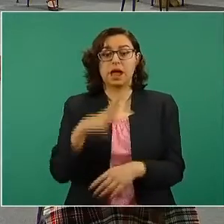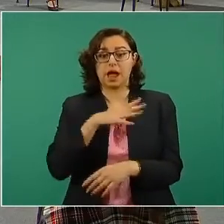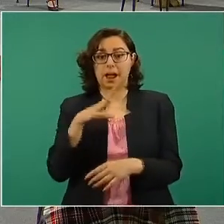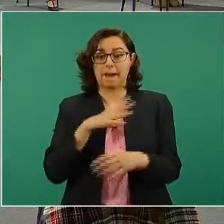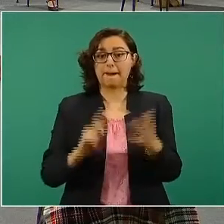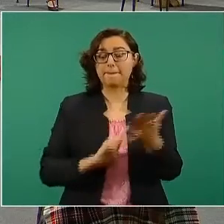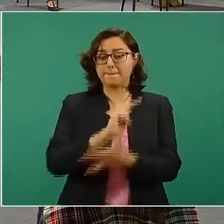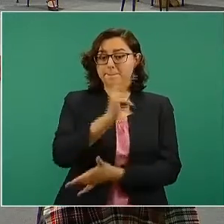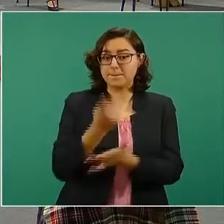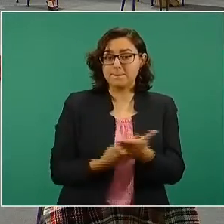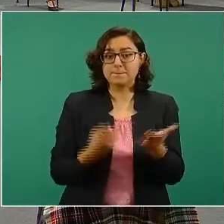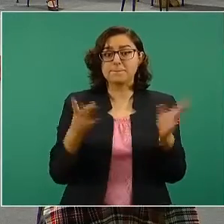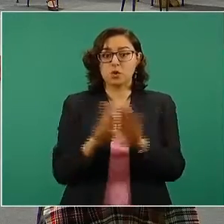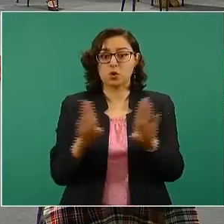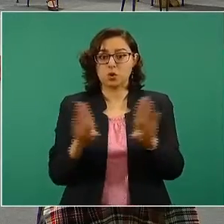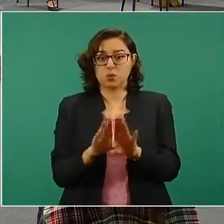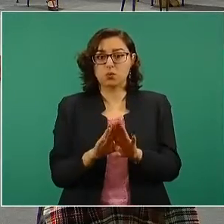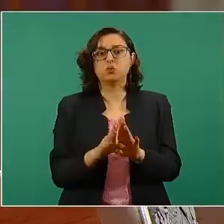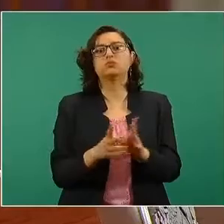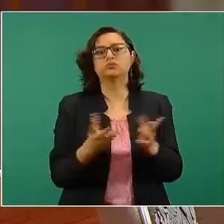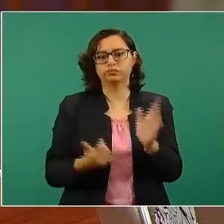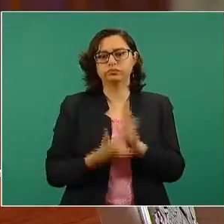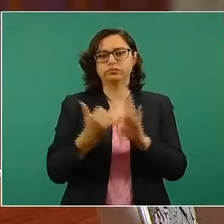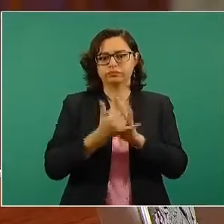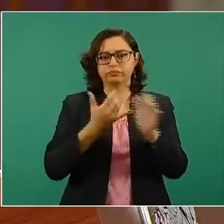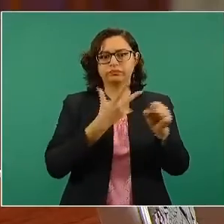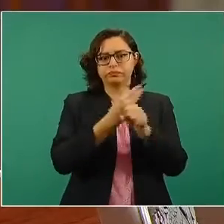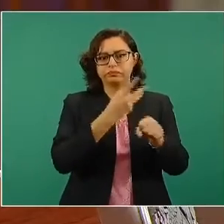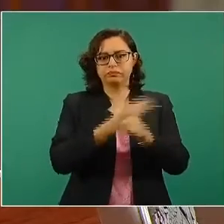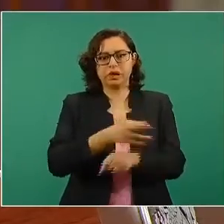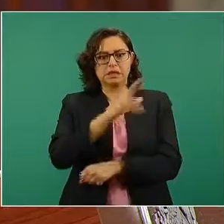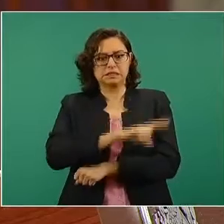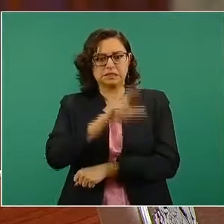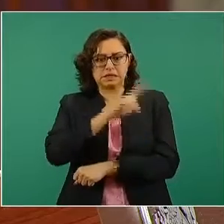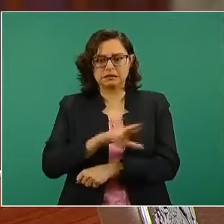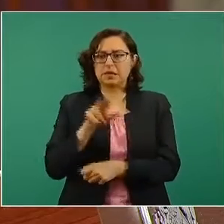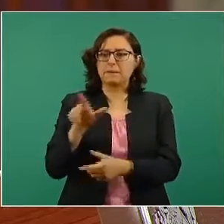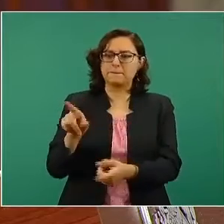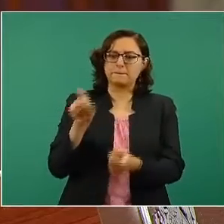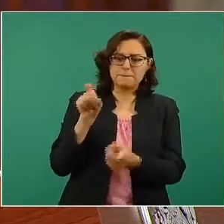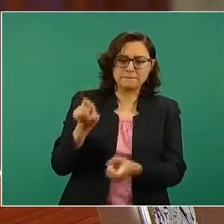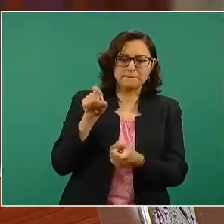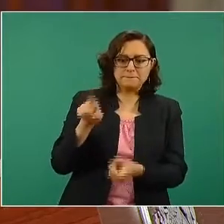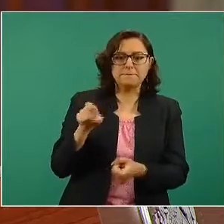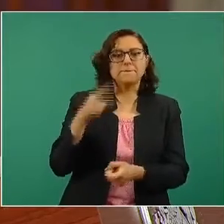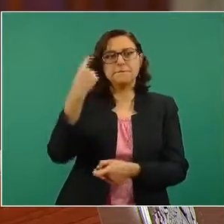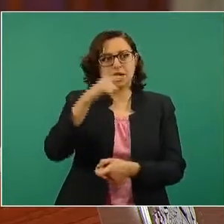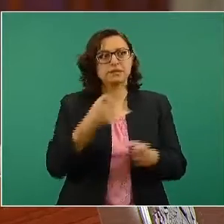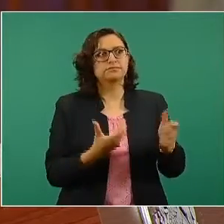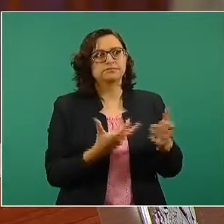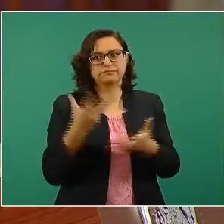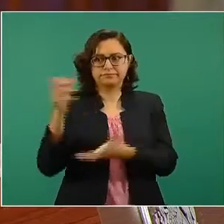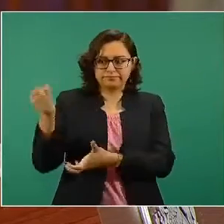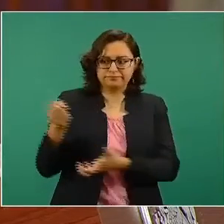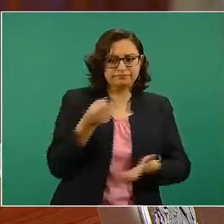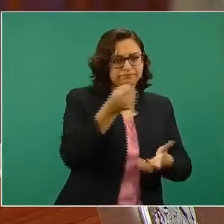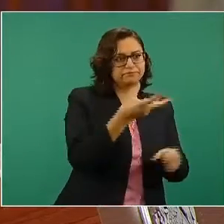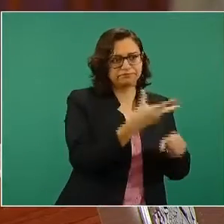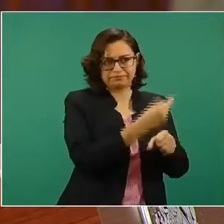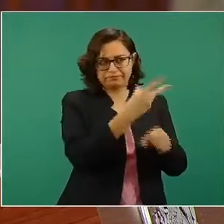de redensificación de algunos pisos que nos va a permitir subsidiar o más bien financiar este proceso de reconstrucción de